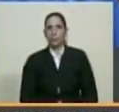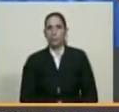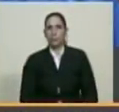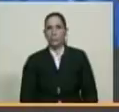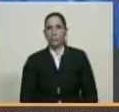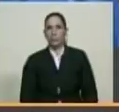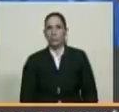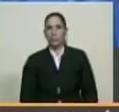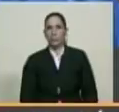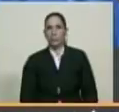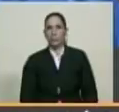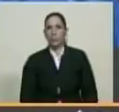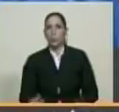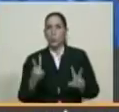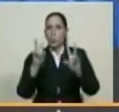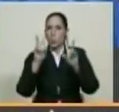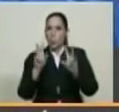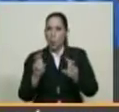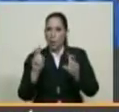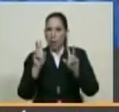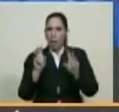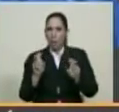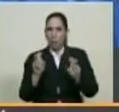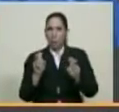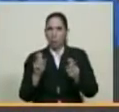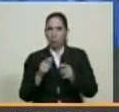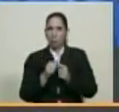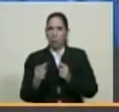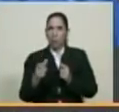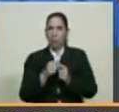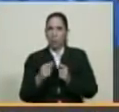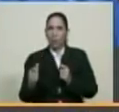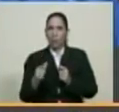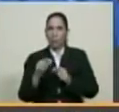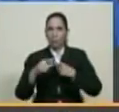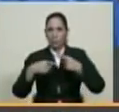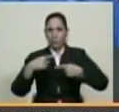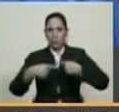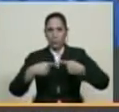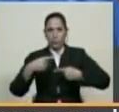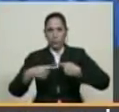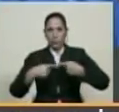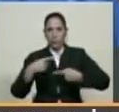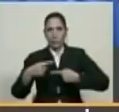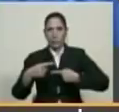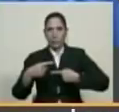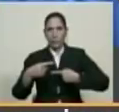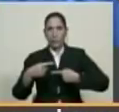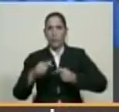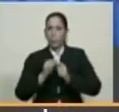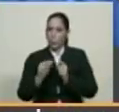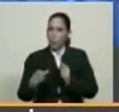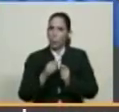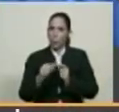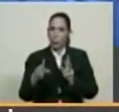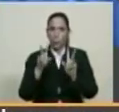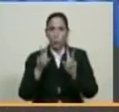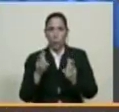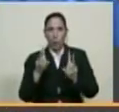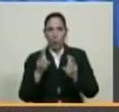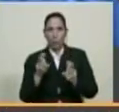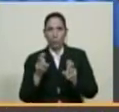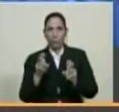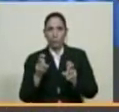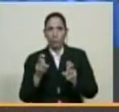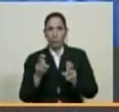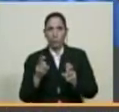la coexistencia, sobre un periodo de cocirculación que existirá